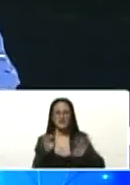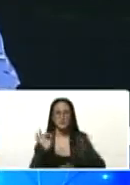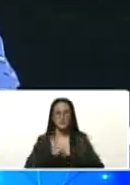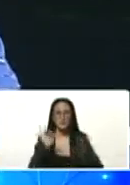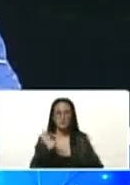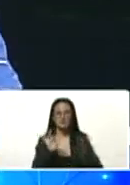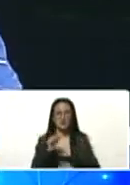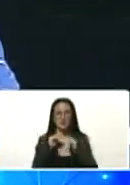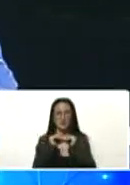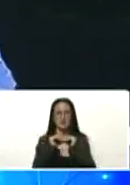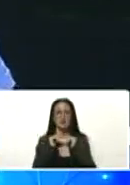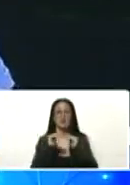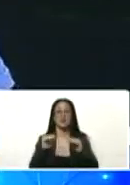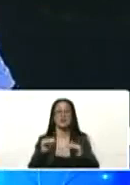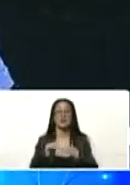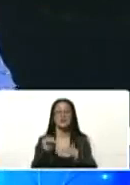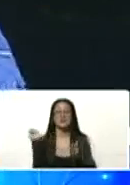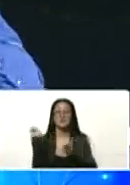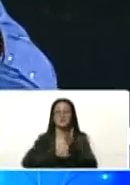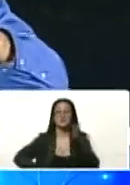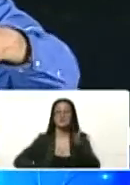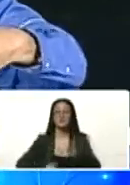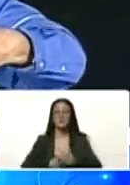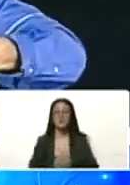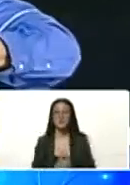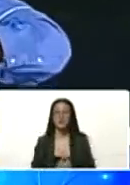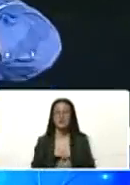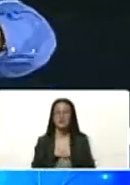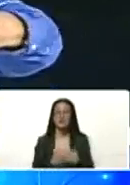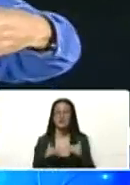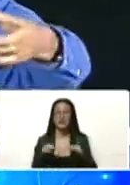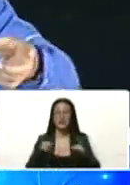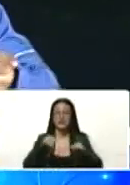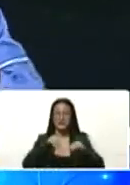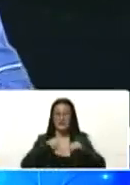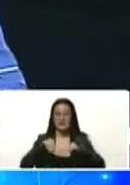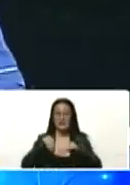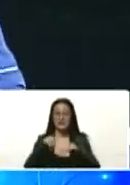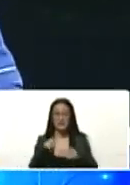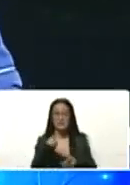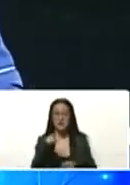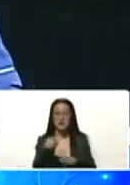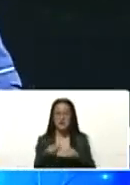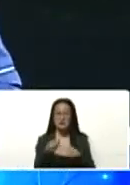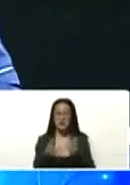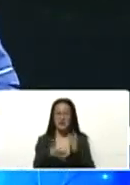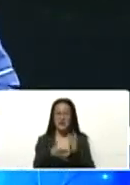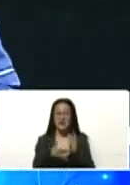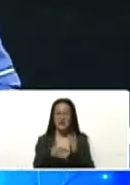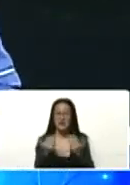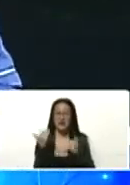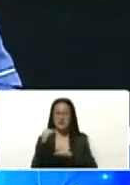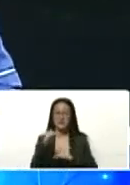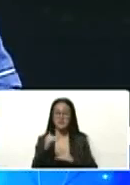desiertos. Y en medio del desierto han creado sus técnicas para producir, pero son